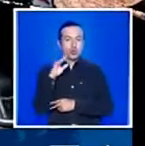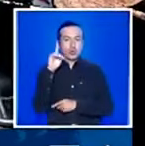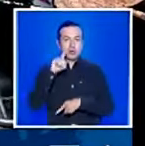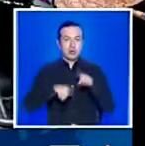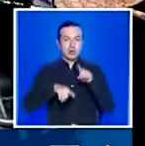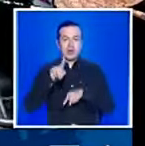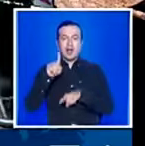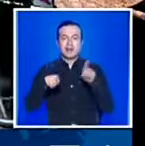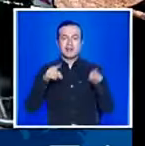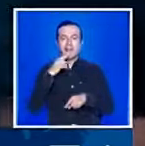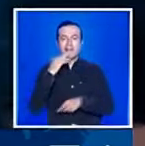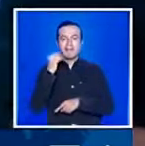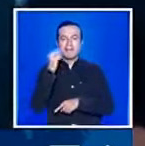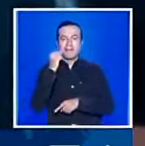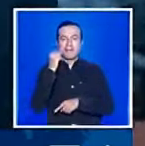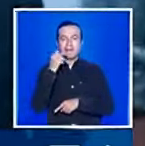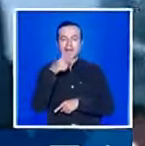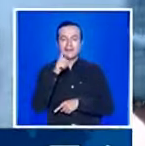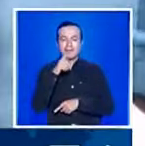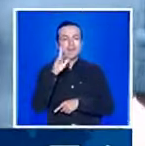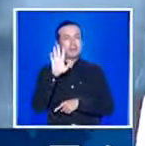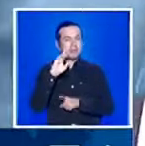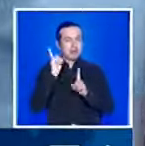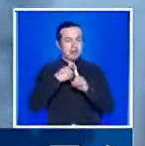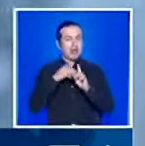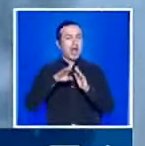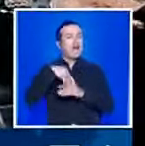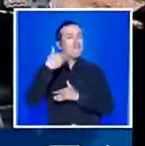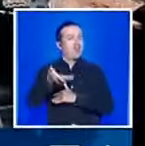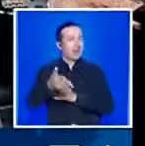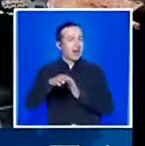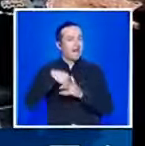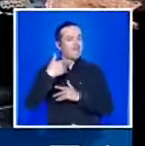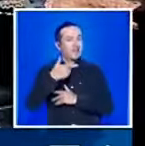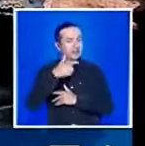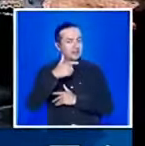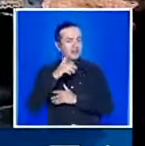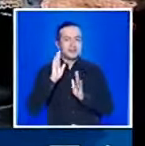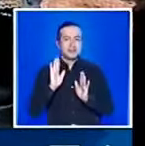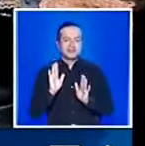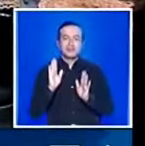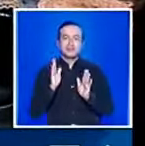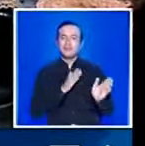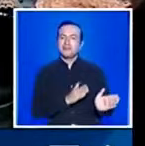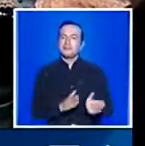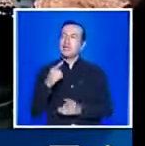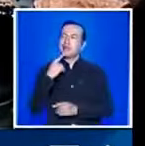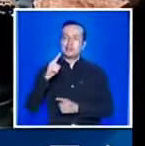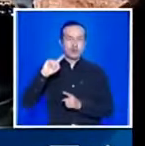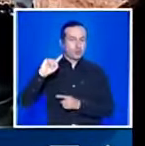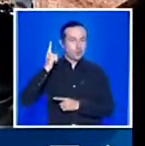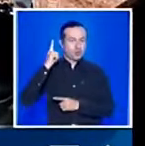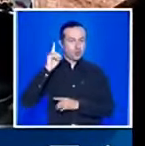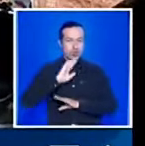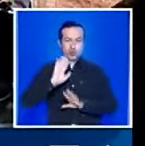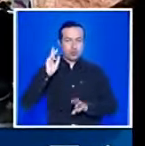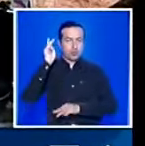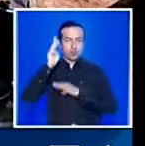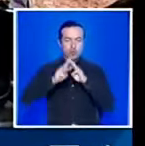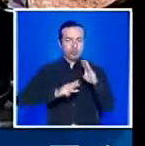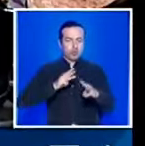hace agüita la boca, pero bueno, hay que salir del canal para poder consumir esta botella. Así es. Pablo, nos decías que esta es la única, única en el mundo. O sea,